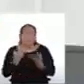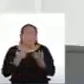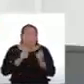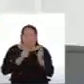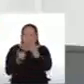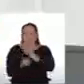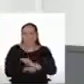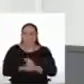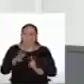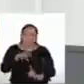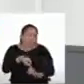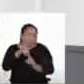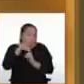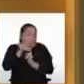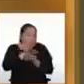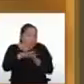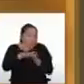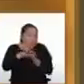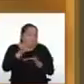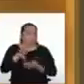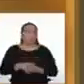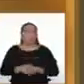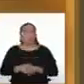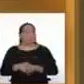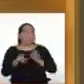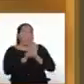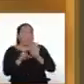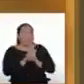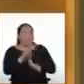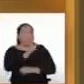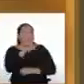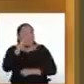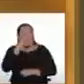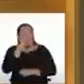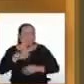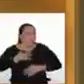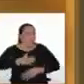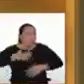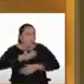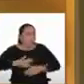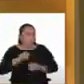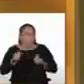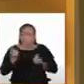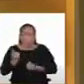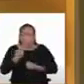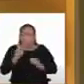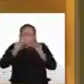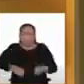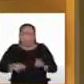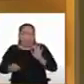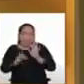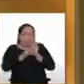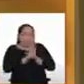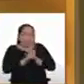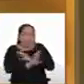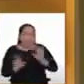algo especial, un poquito de sazón. Las leyes no tienen por qué ser aburridas o divertidas, tienen que ser simplemente leyes. Lo importante